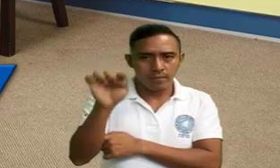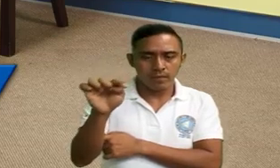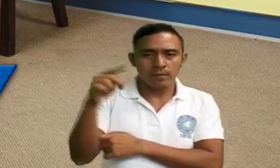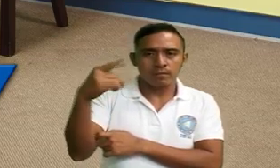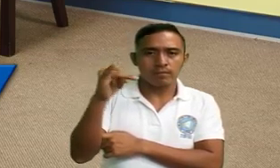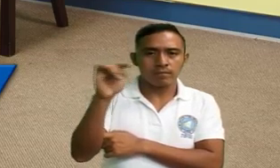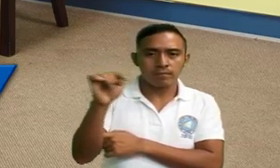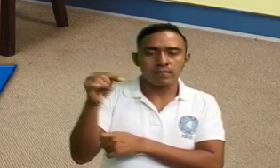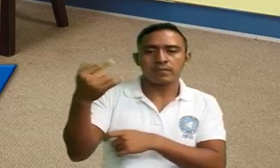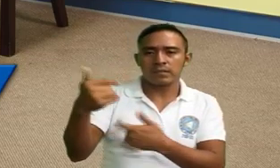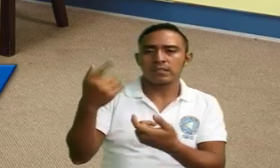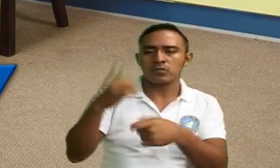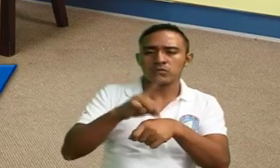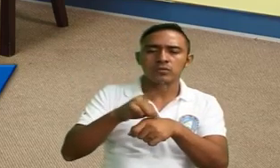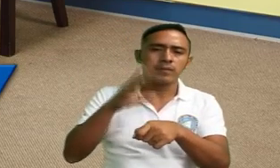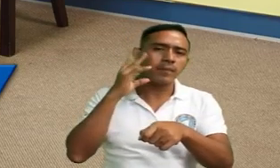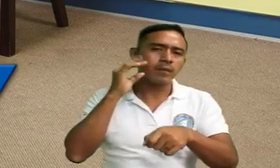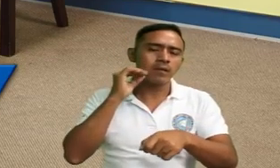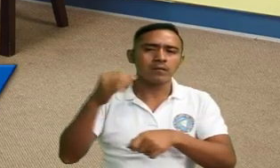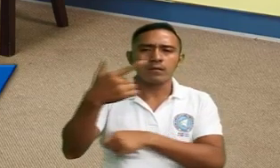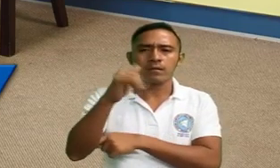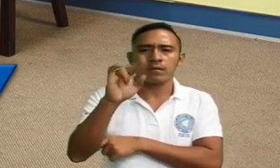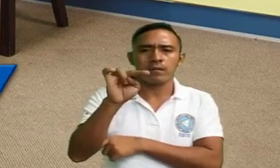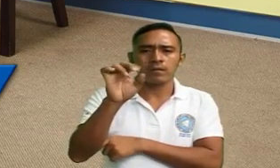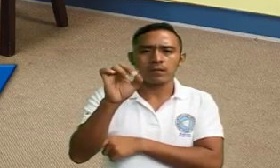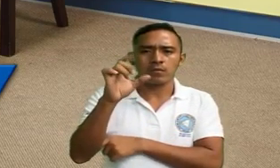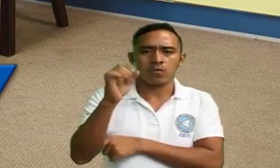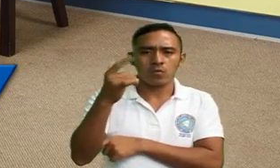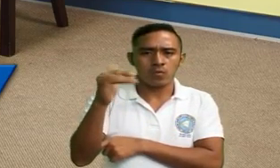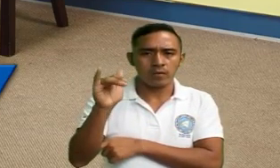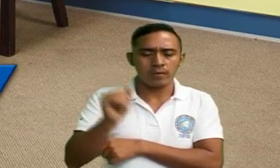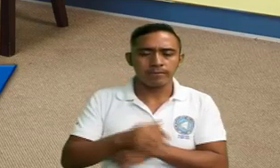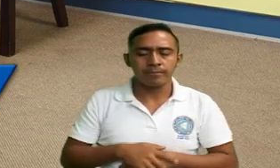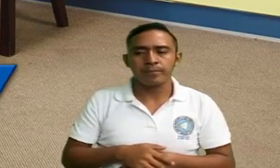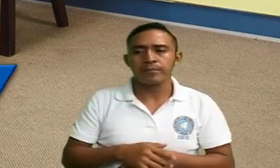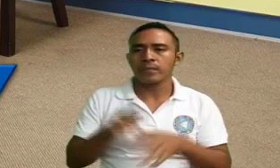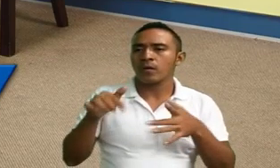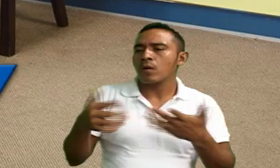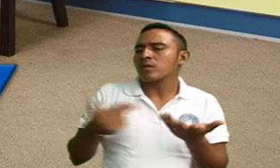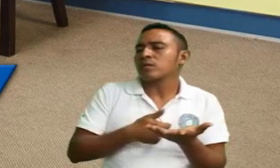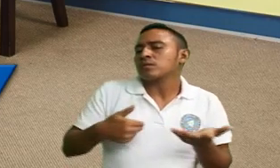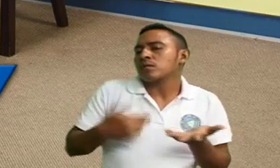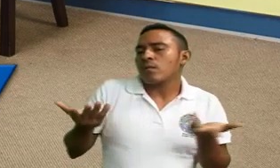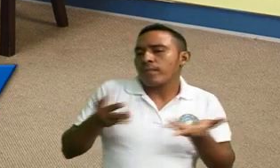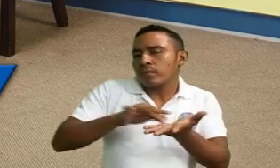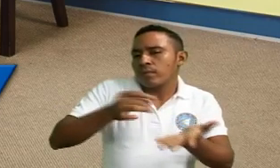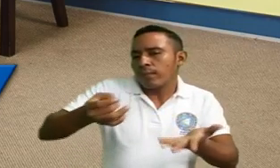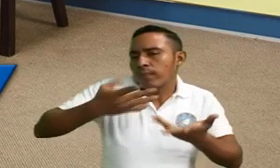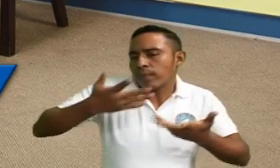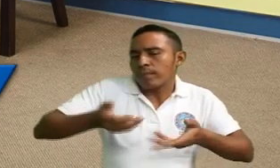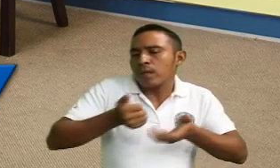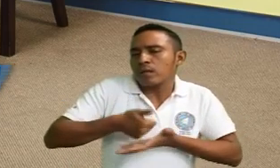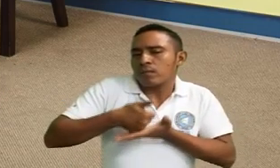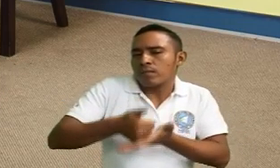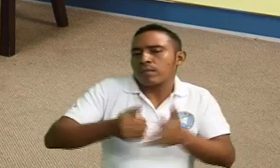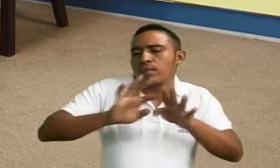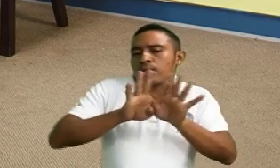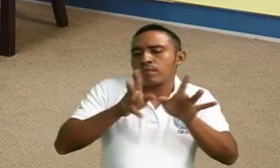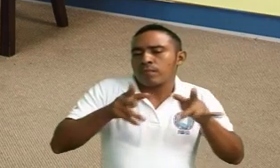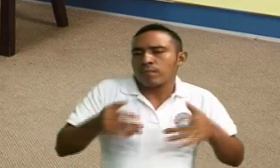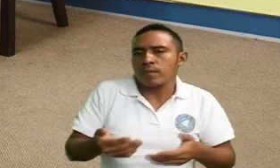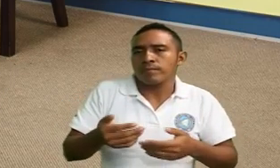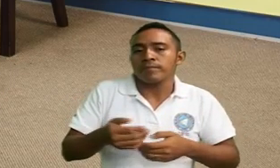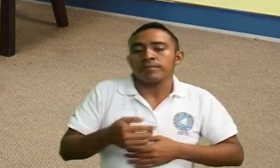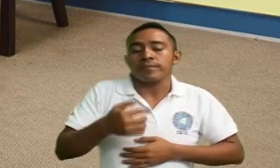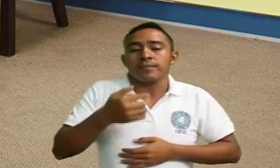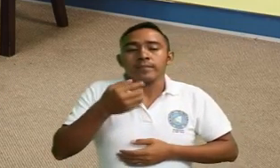tratamiento para el síndrome premenstrual? Así es, el tratamiento es bien variado también. Depende de